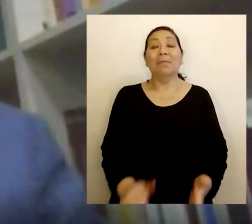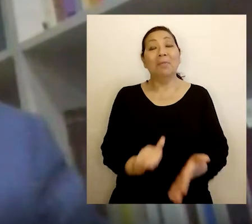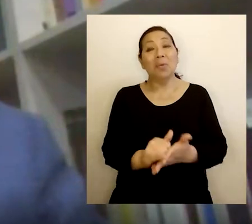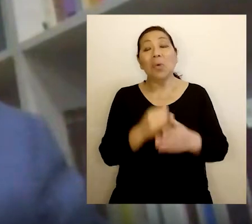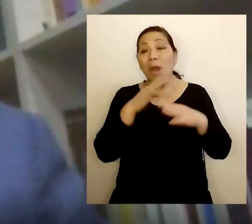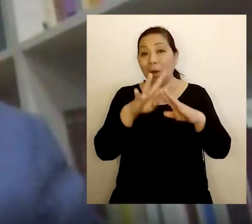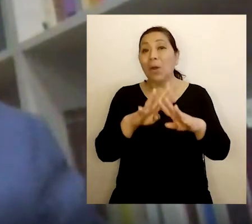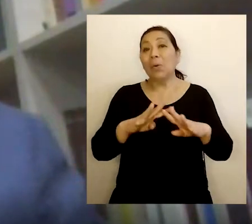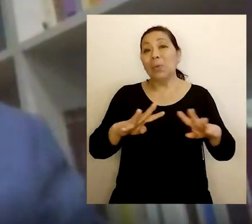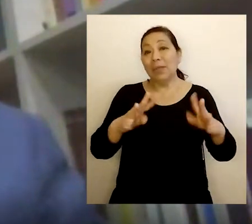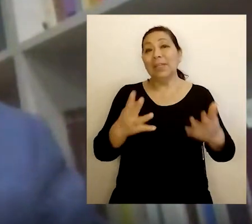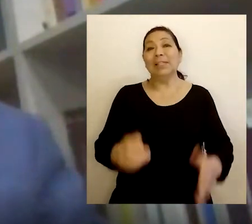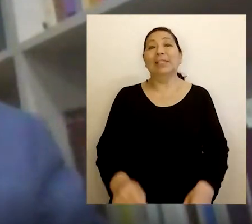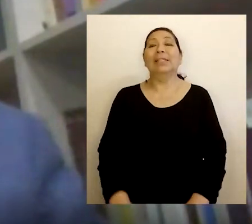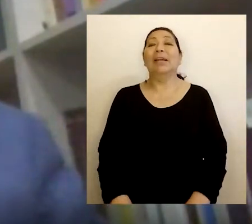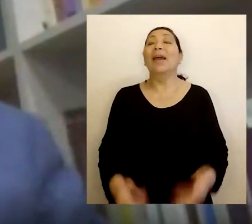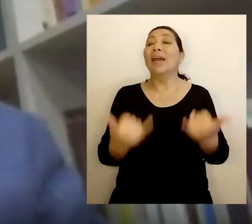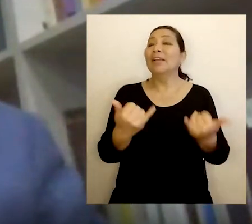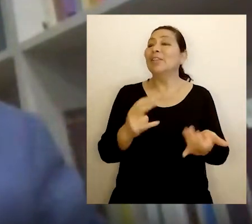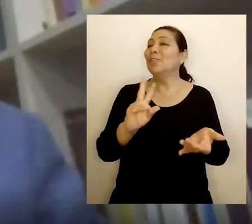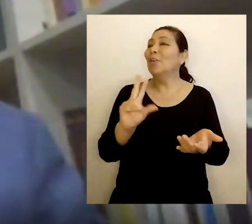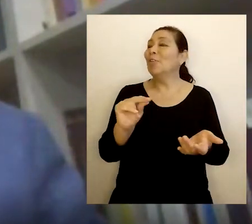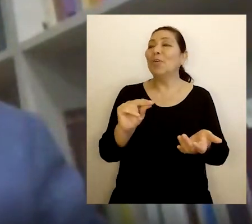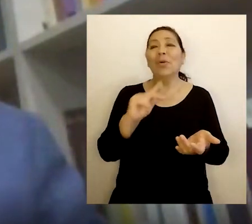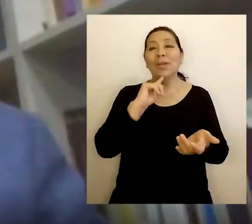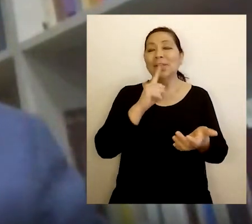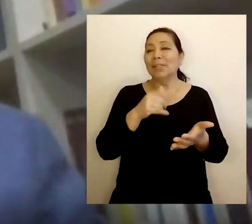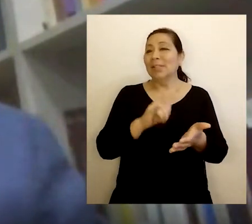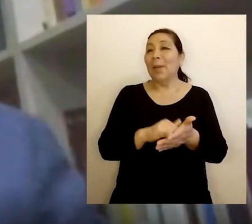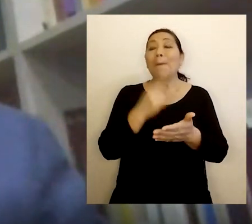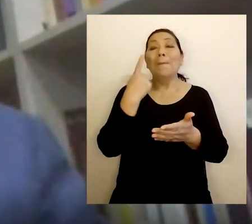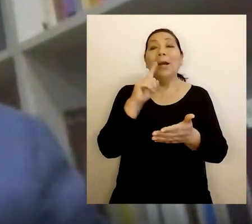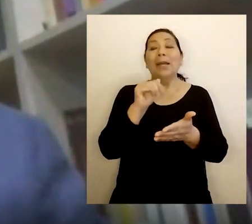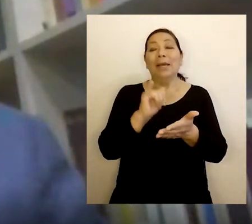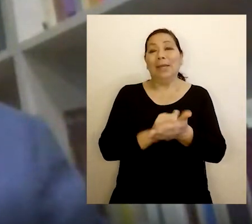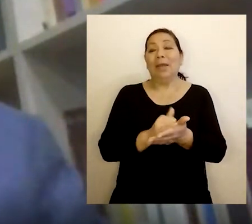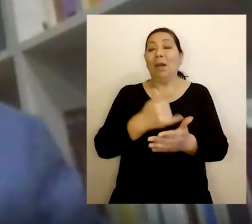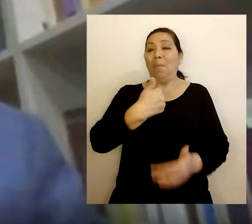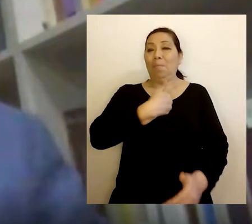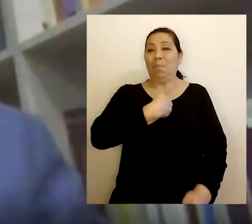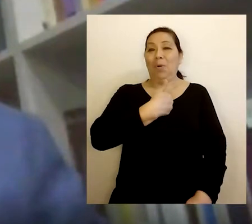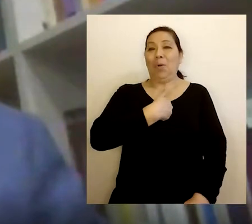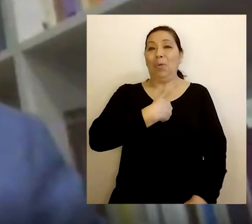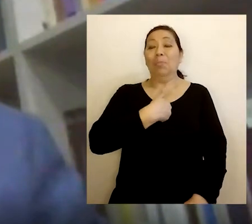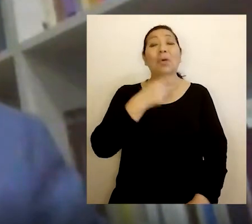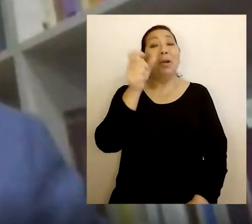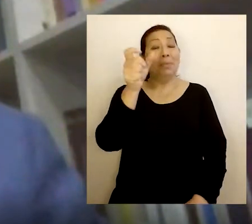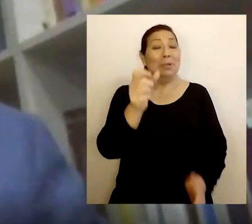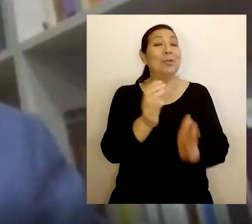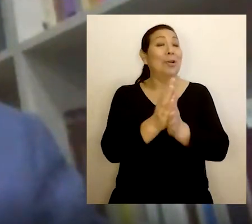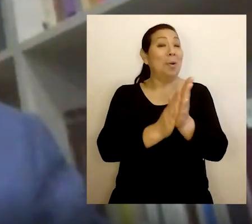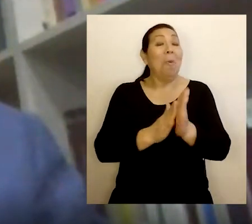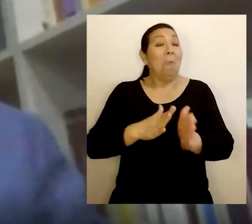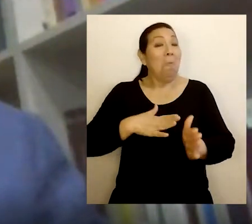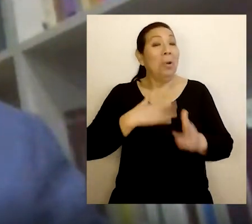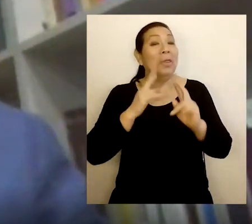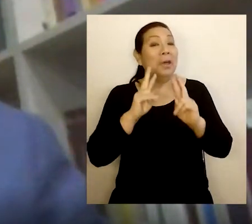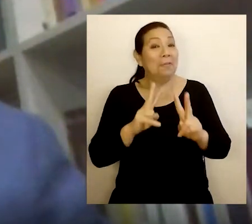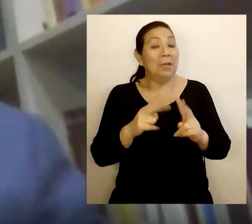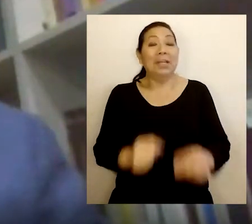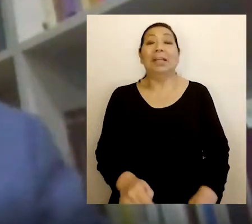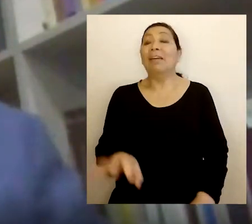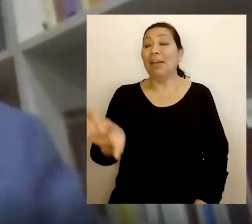una audiencia. Esto no es óbice para que el propio beneficiario pudiese haber